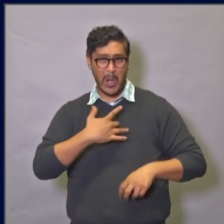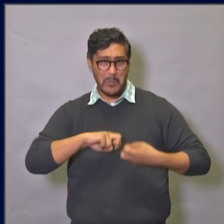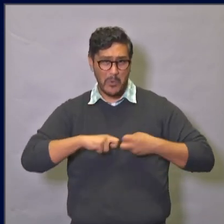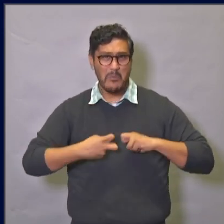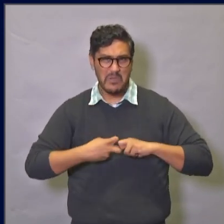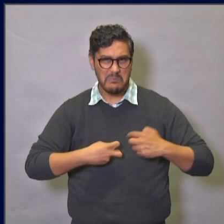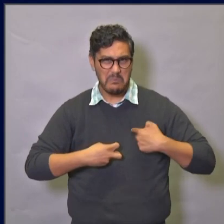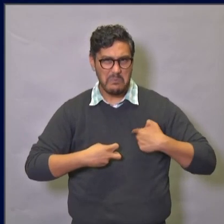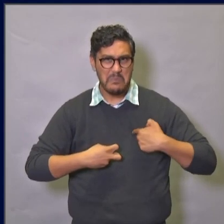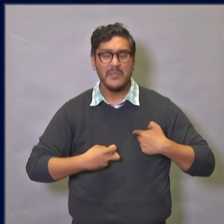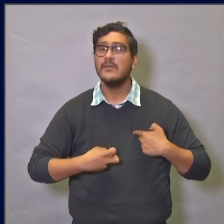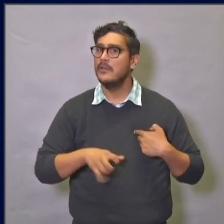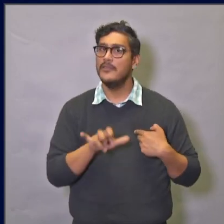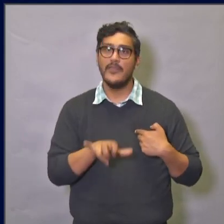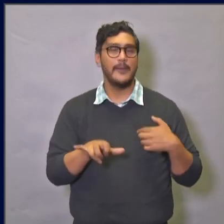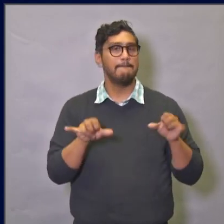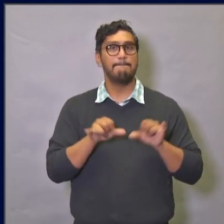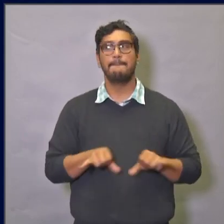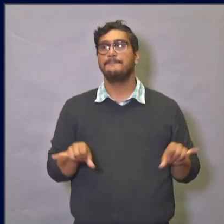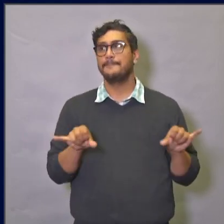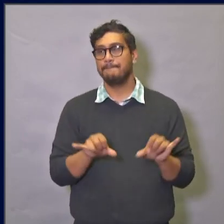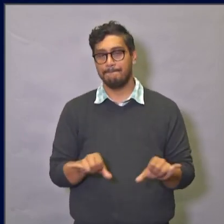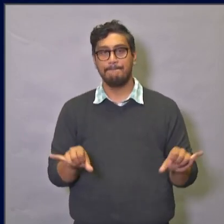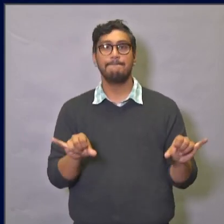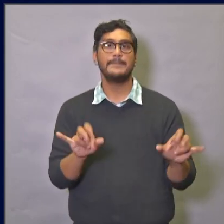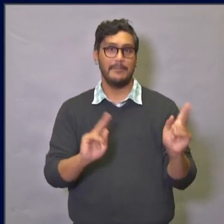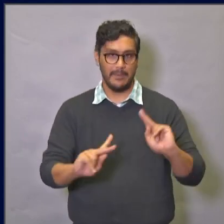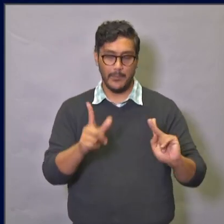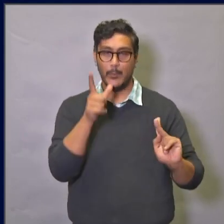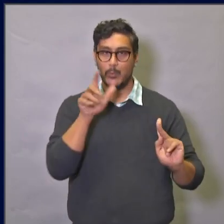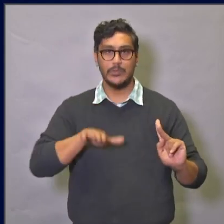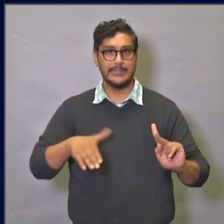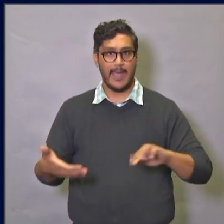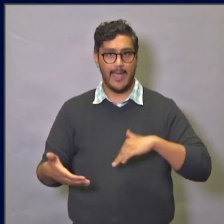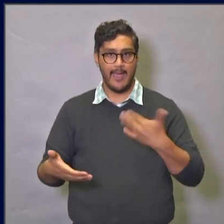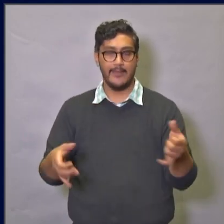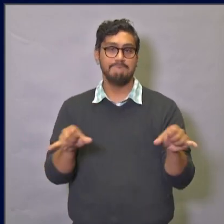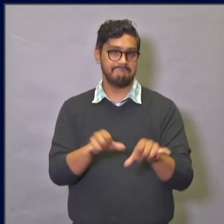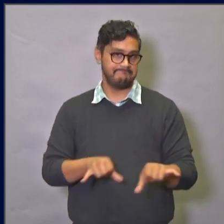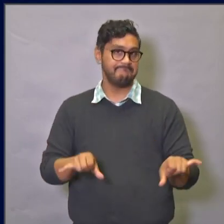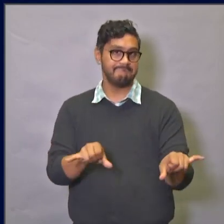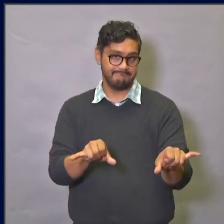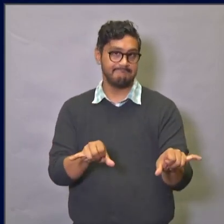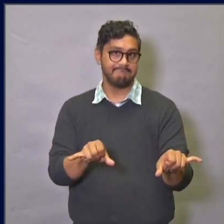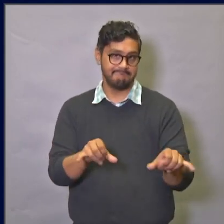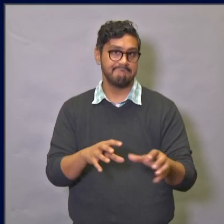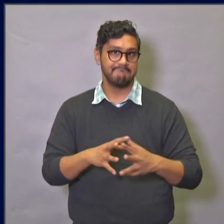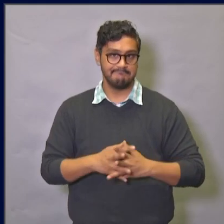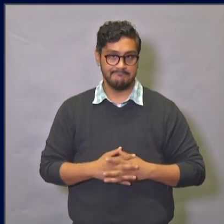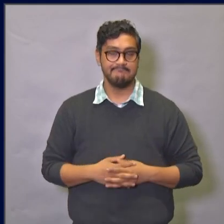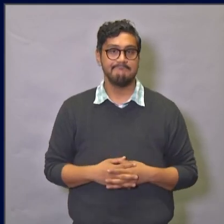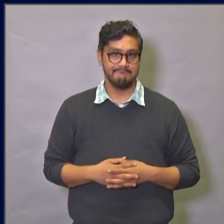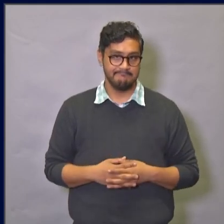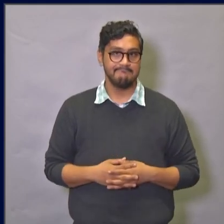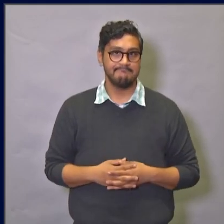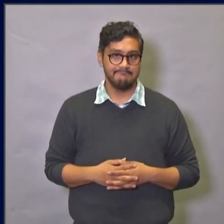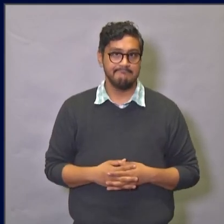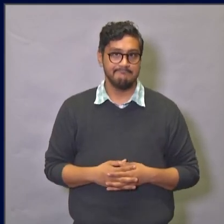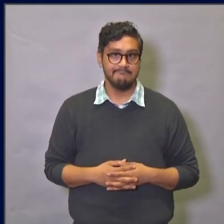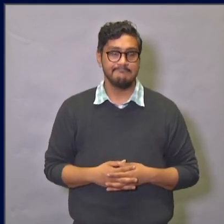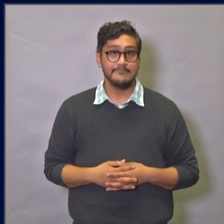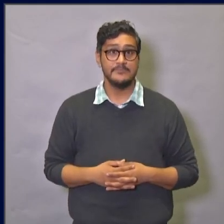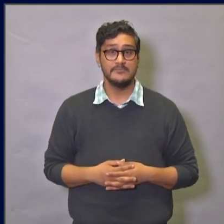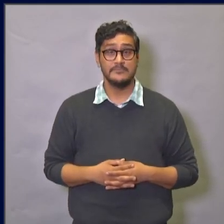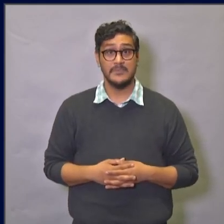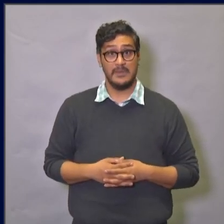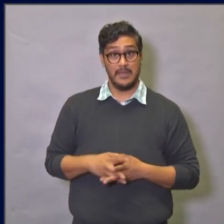corazón, también son comunes entre las personas que fallecieron a causa de COVID-19. La enfermedad